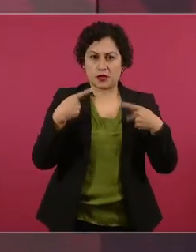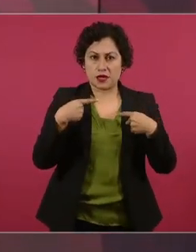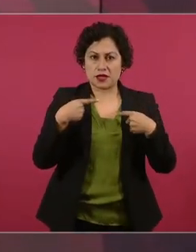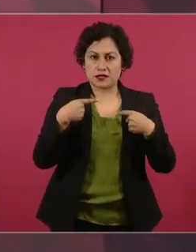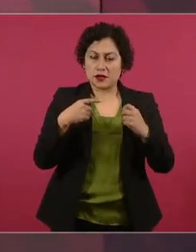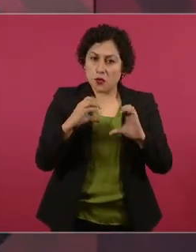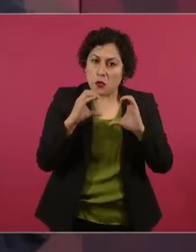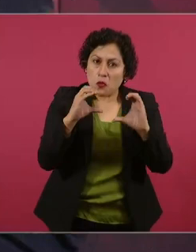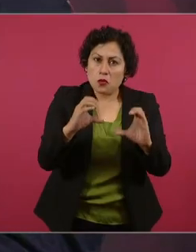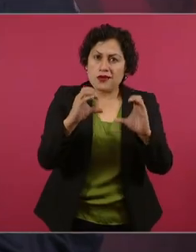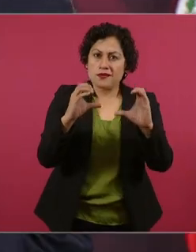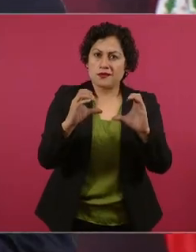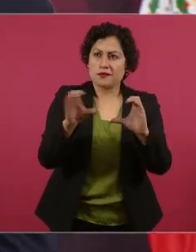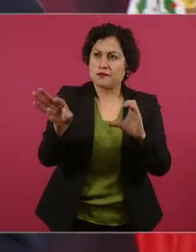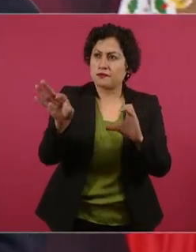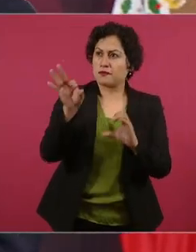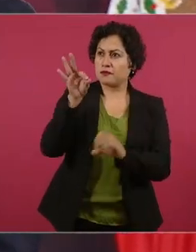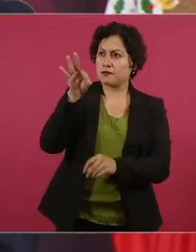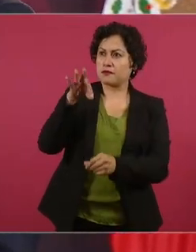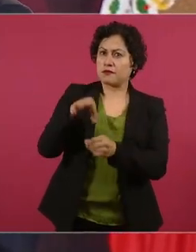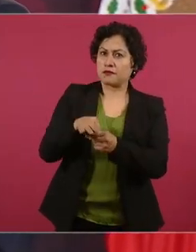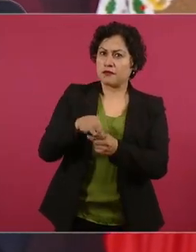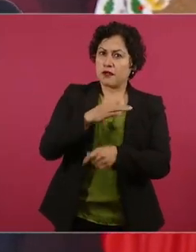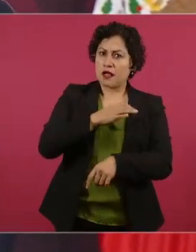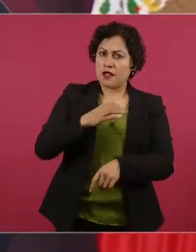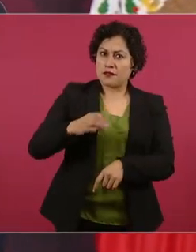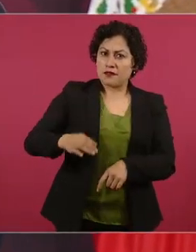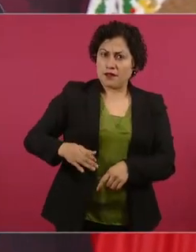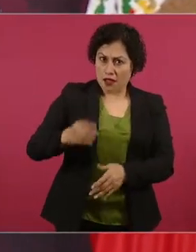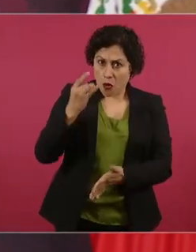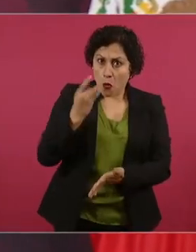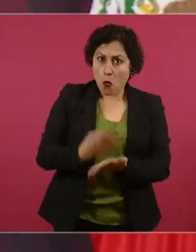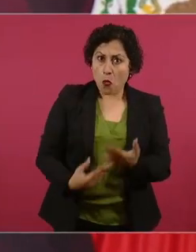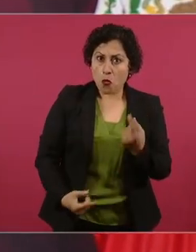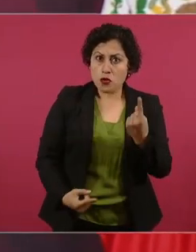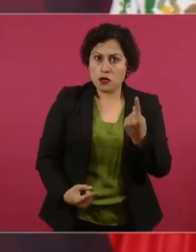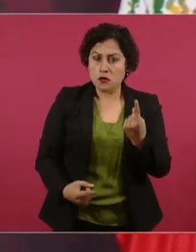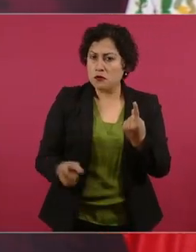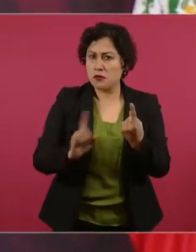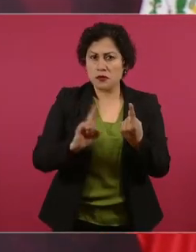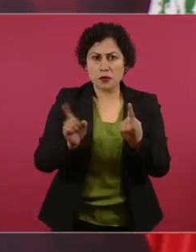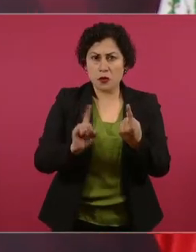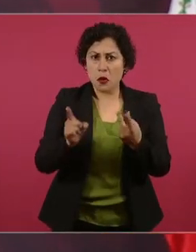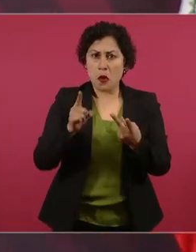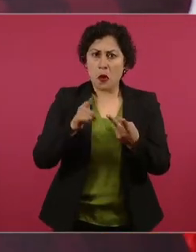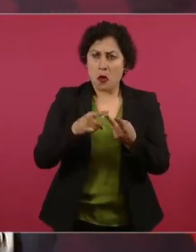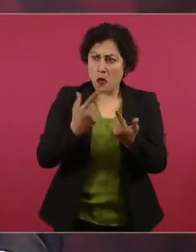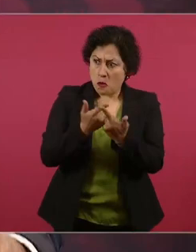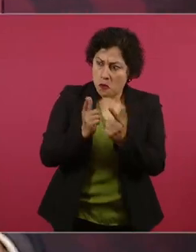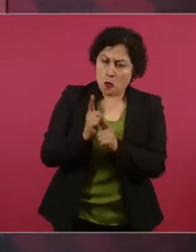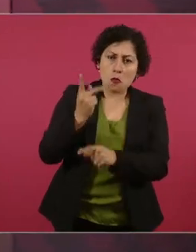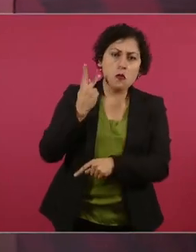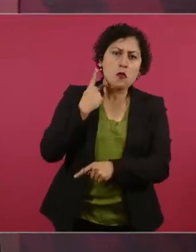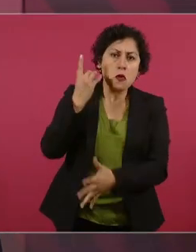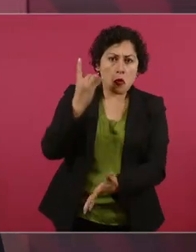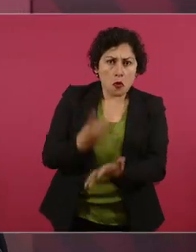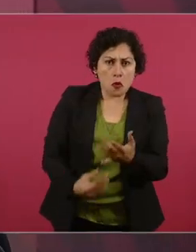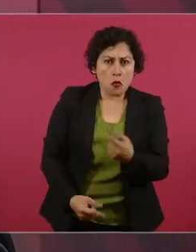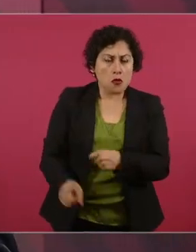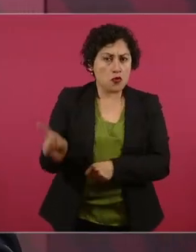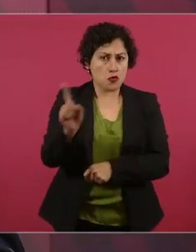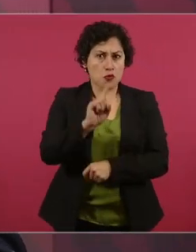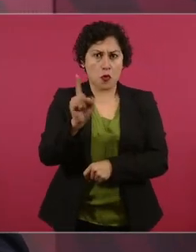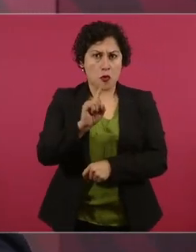que no solo hay que votar por los partidos, hay que votar por el proyecto de nación.